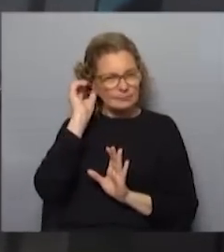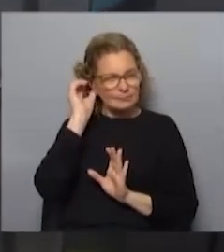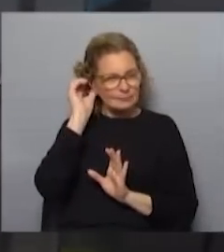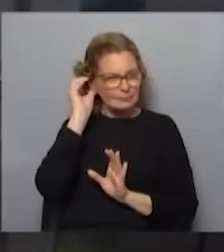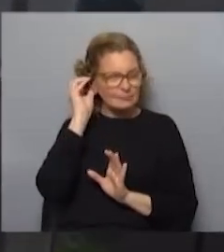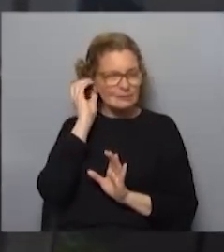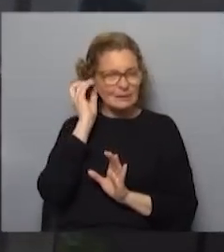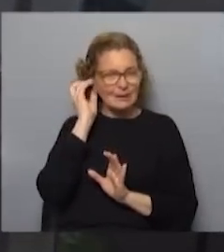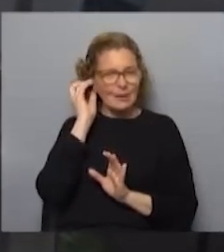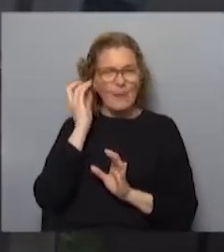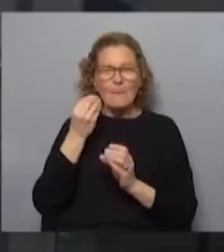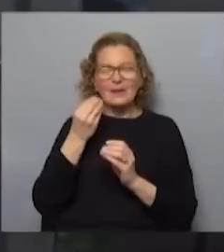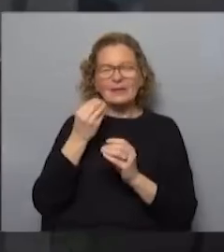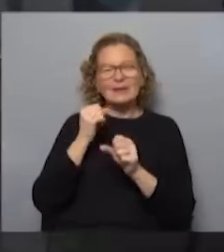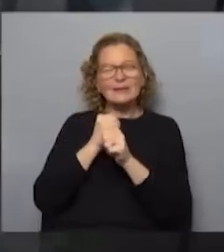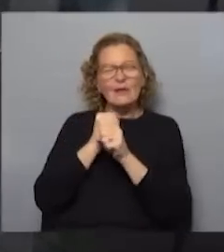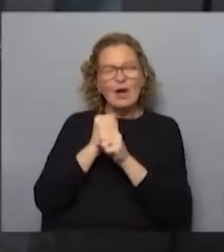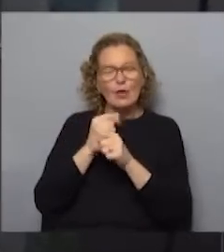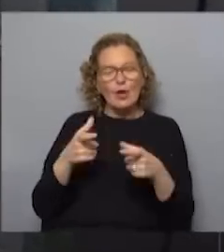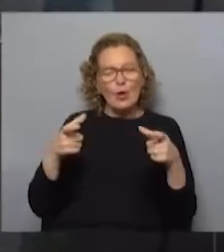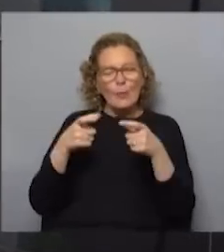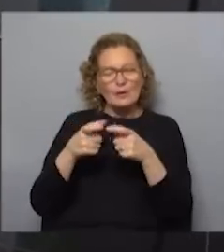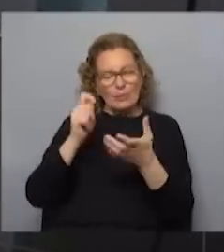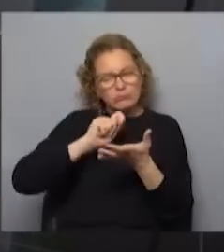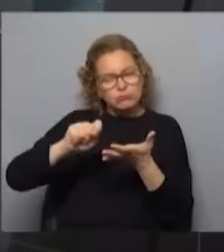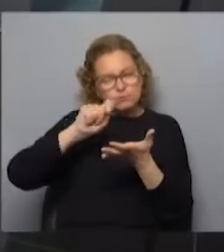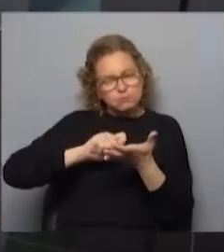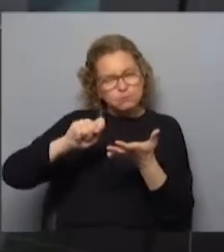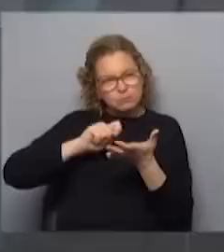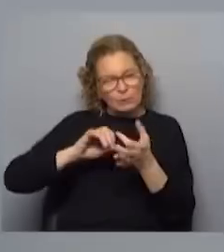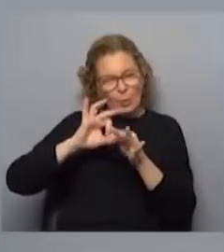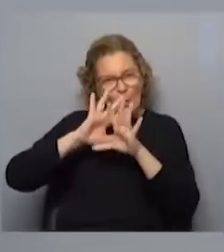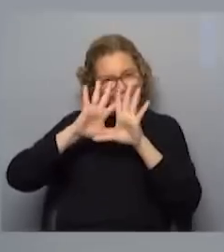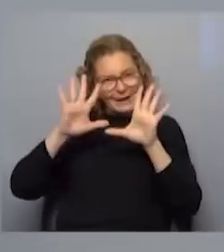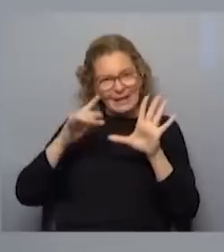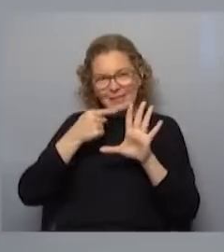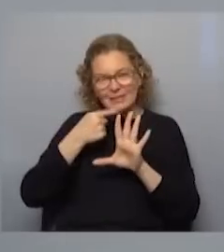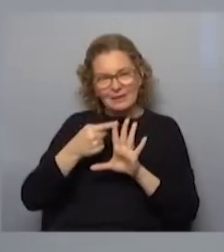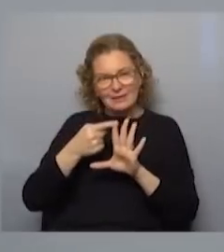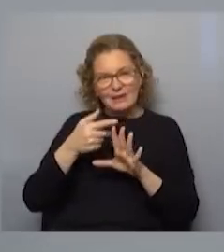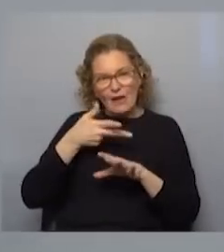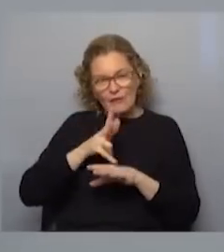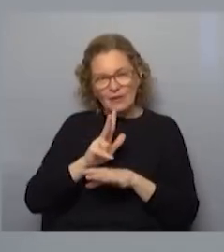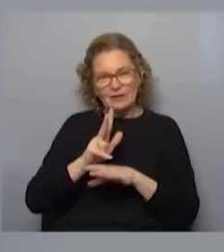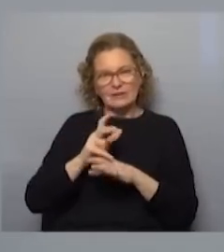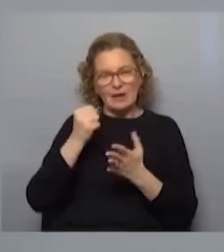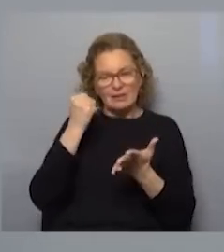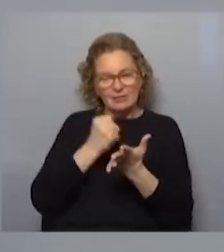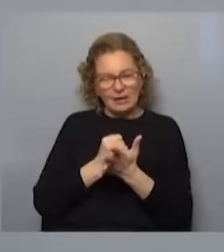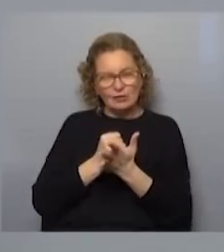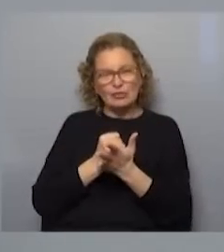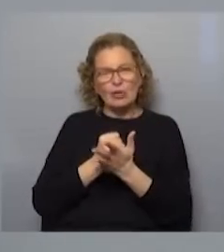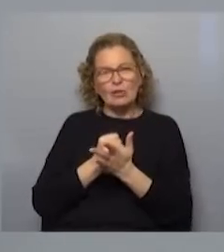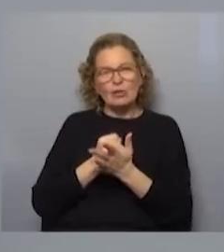el trabajo documentado de la comisión establecía con absoluta Claridad con fechas con sellos